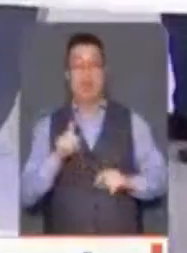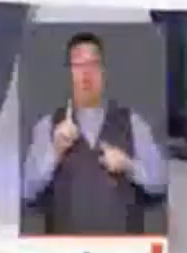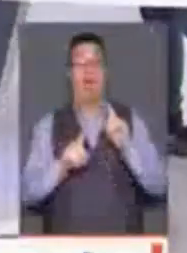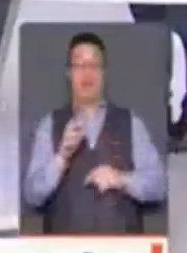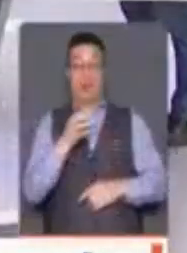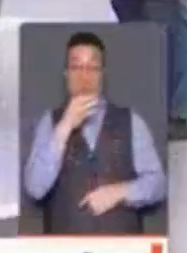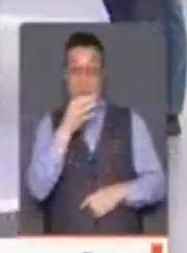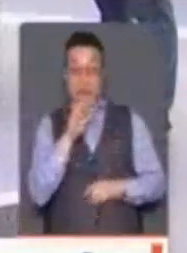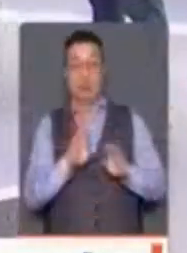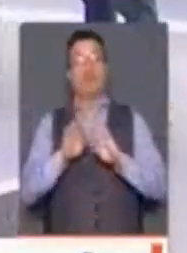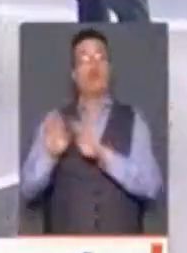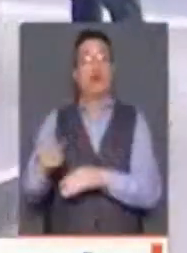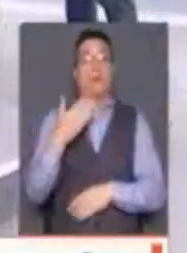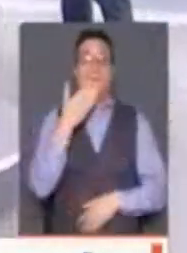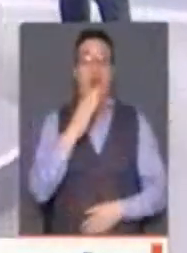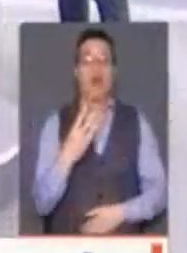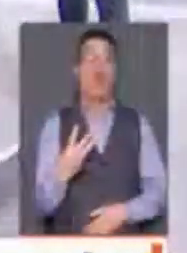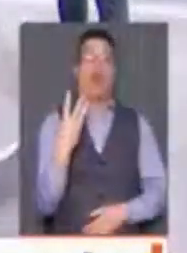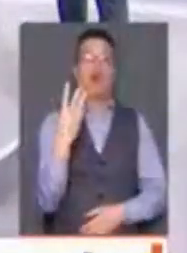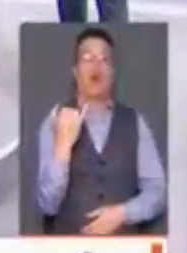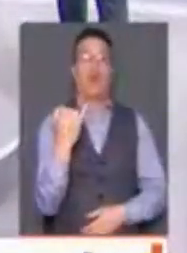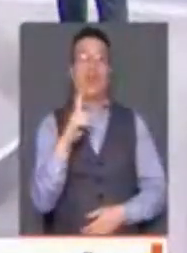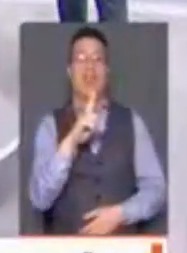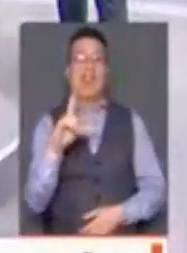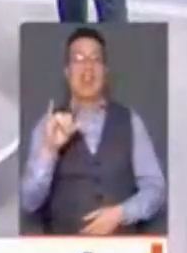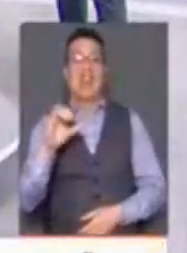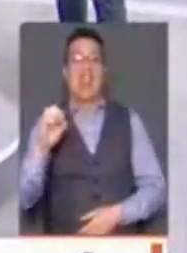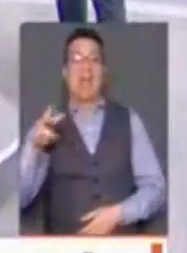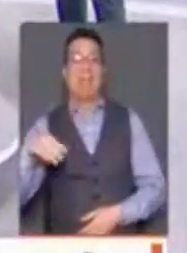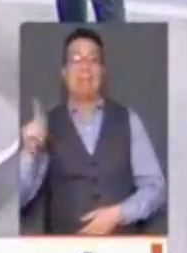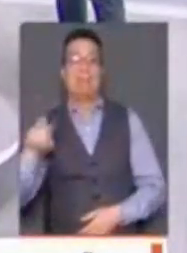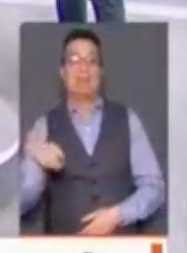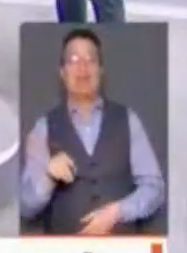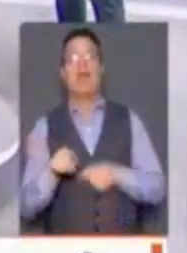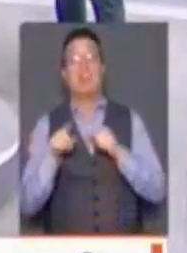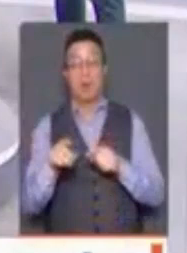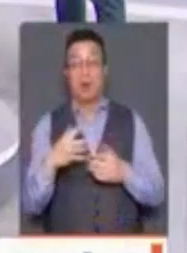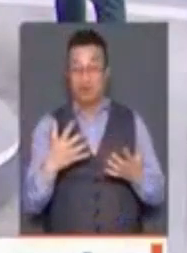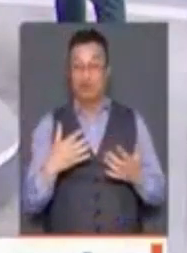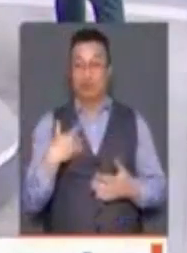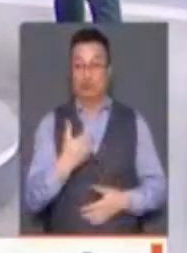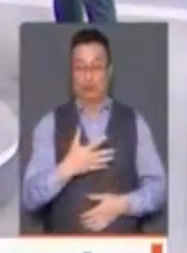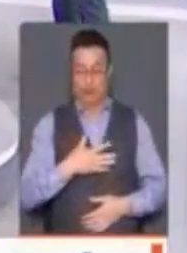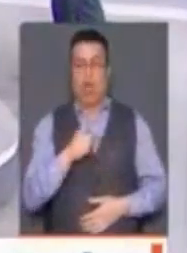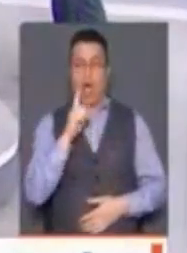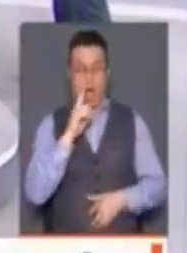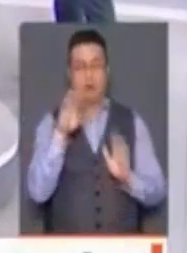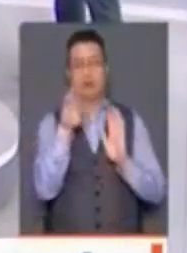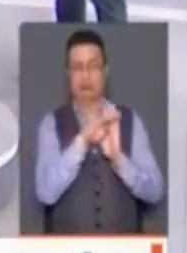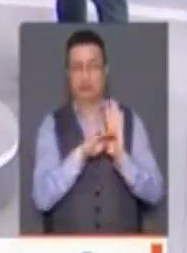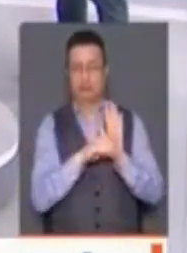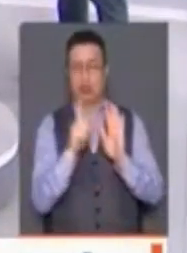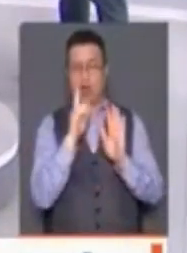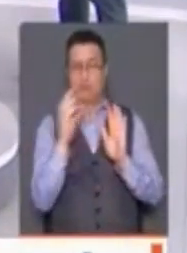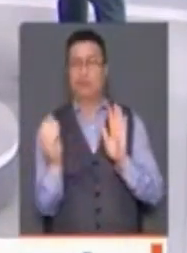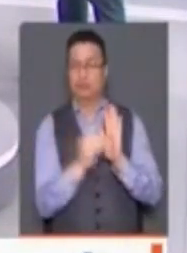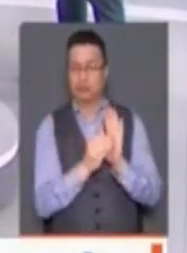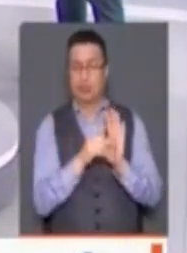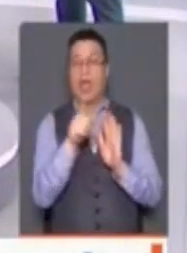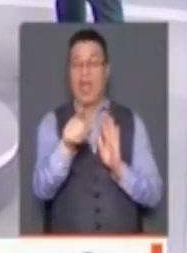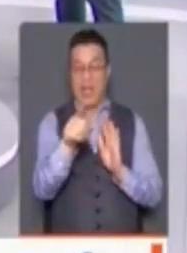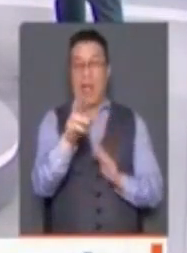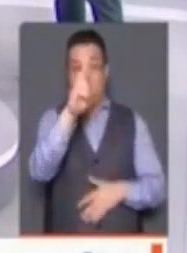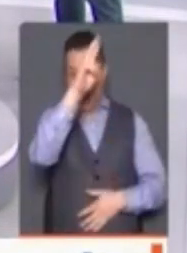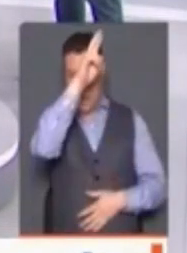de William. ¿Cómo es este proceso? Bueno, ya tenemos, nosotros tenemos un precedente, digamos, porque la reina llegó a